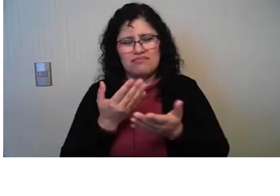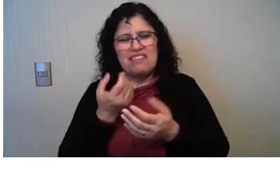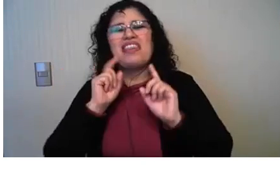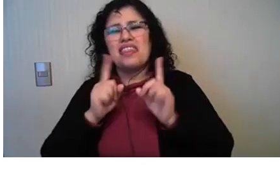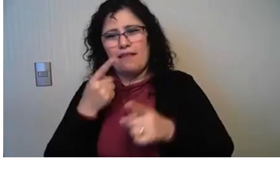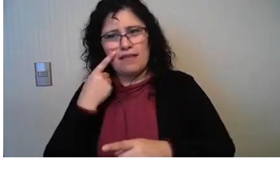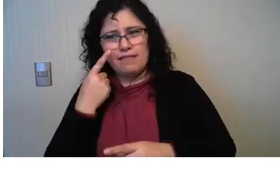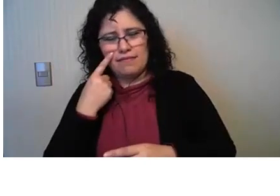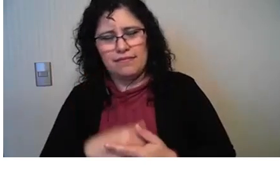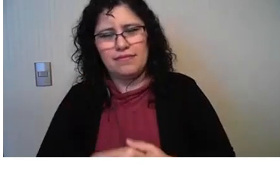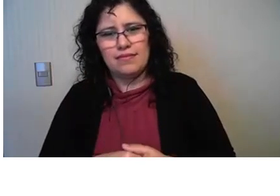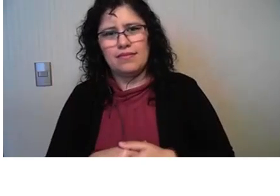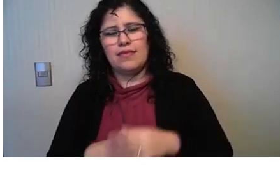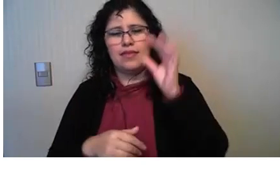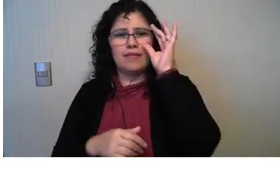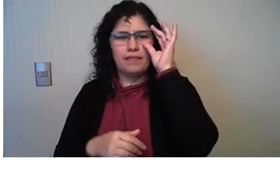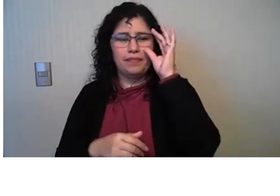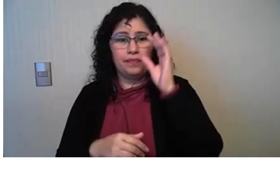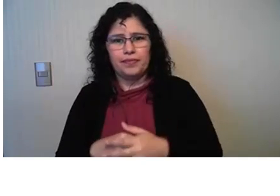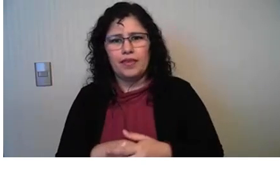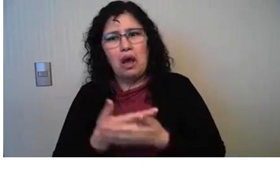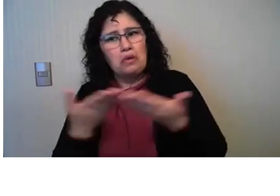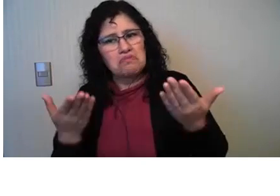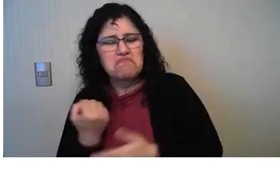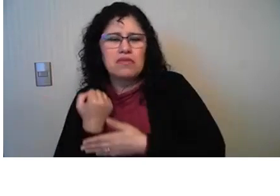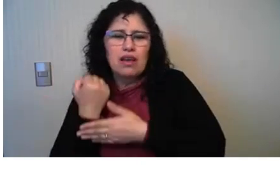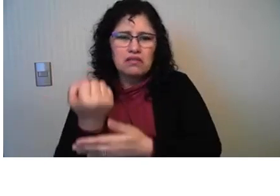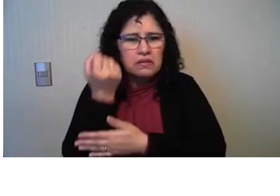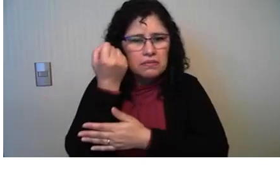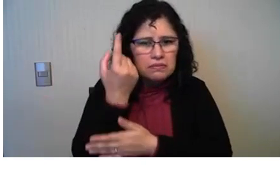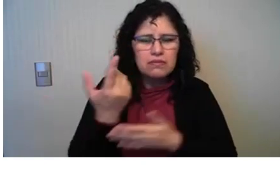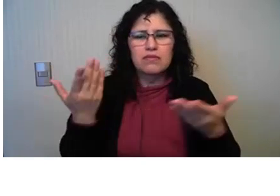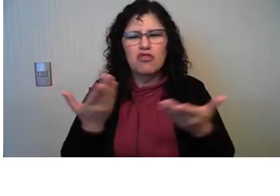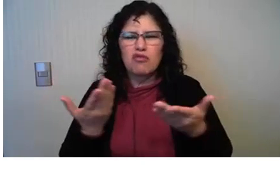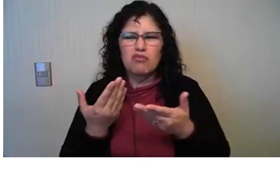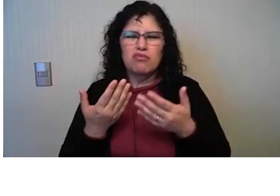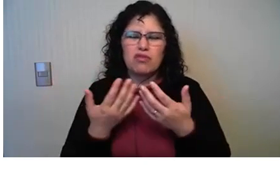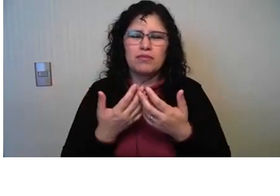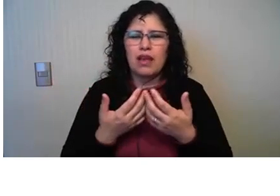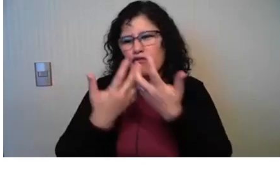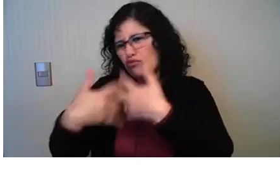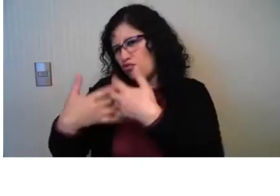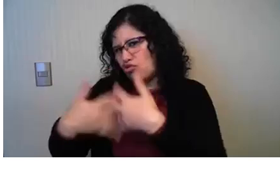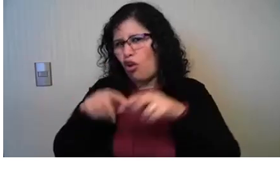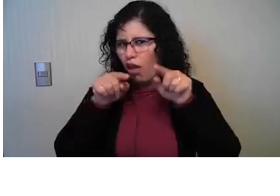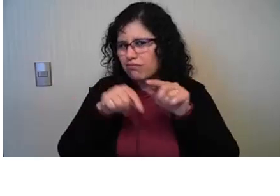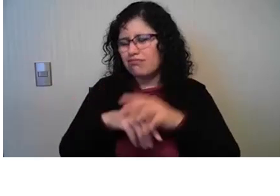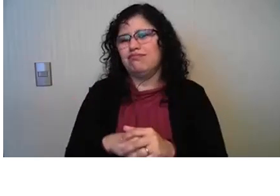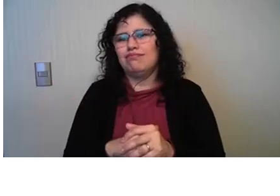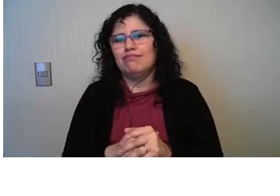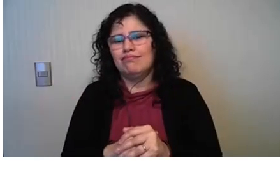que puedan servirles, digamos, para entender la función de este elemento.